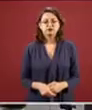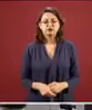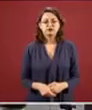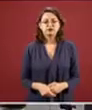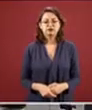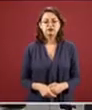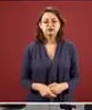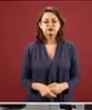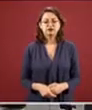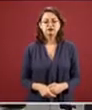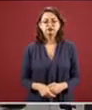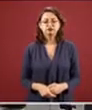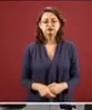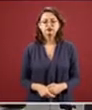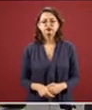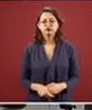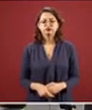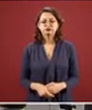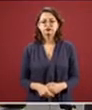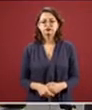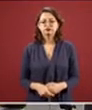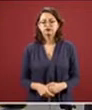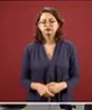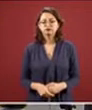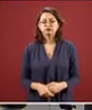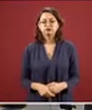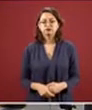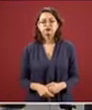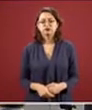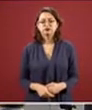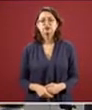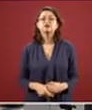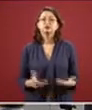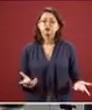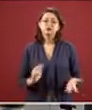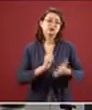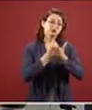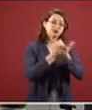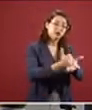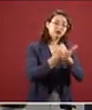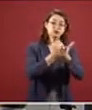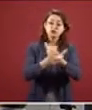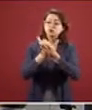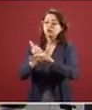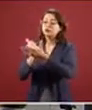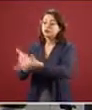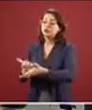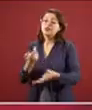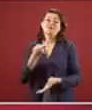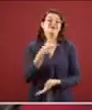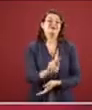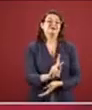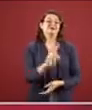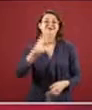¿No se les puede dar una ayuda extra por parte del gobierno federal? Les estamos ayudando en la medida de lo posible, pero nosotros tenemos